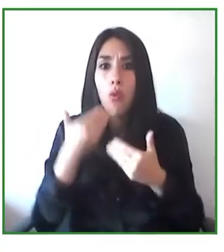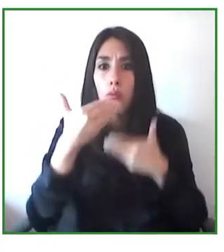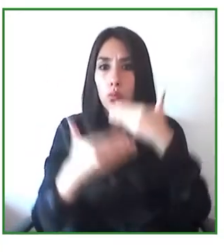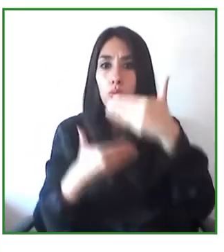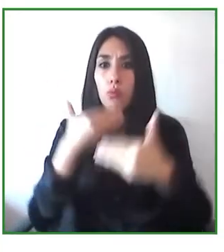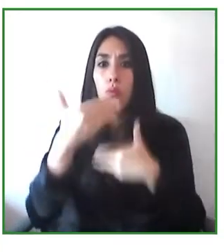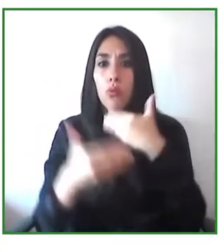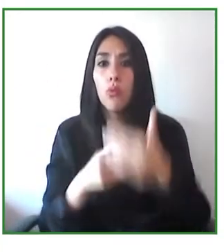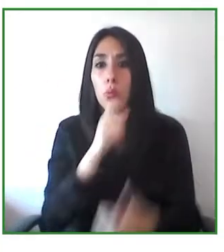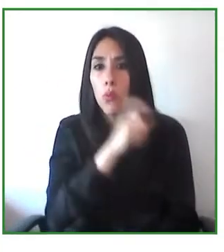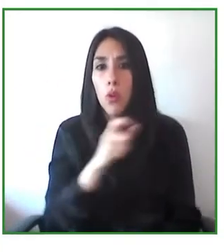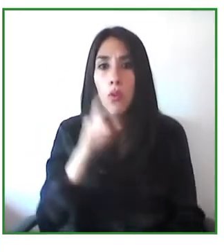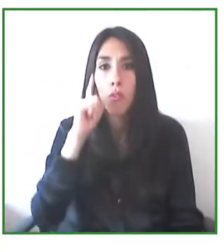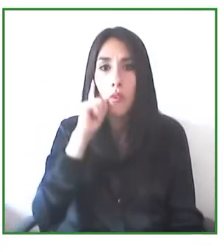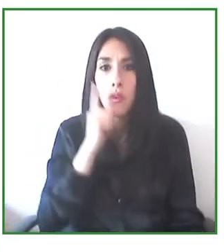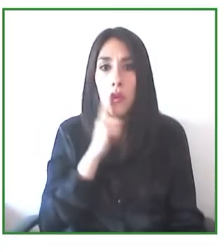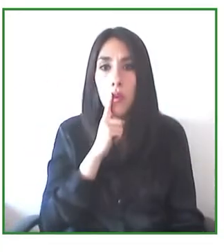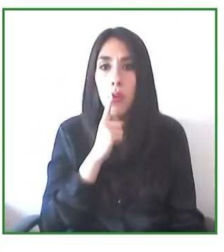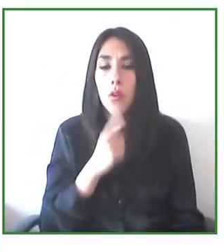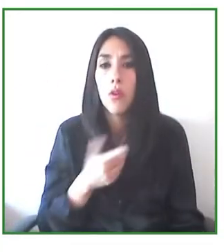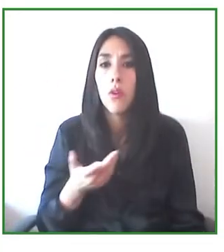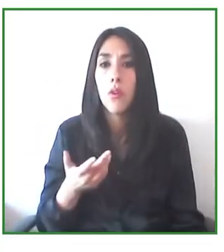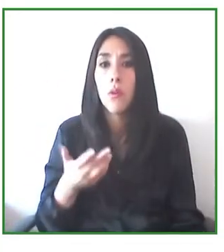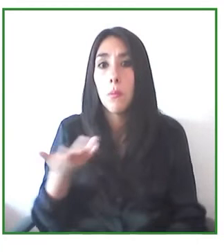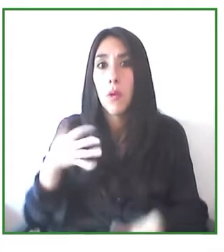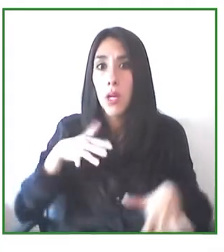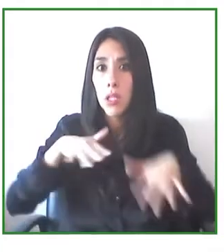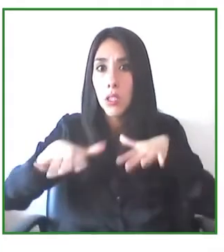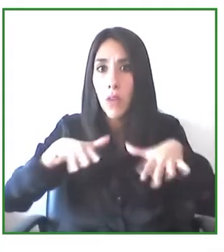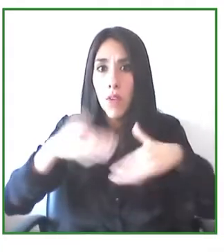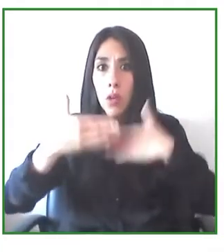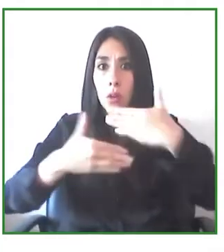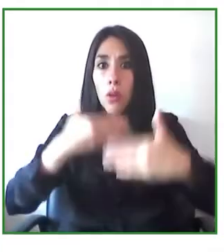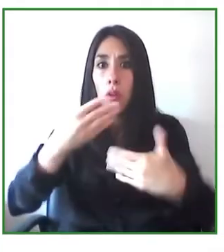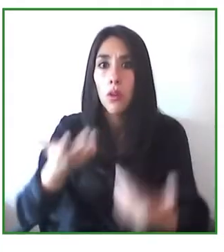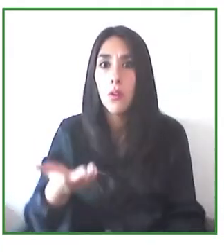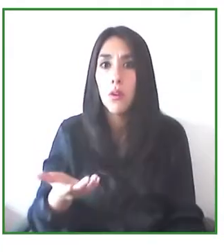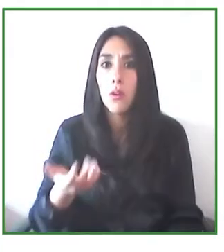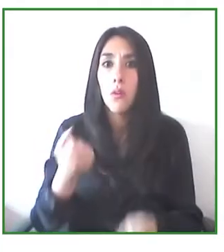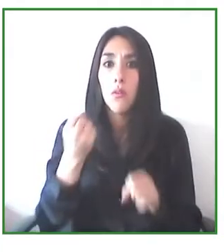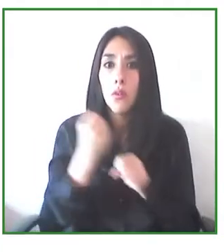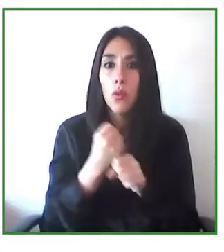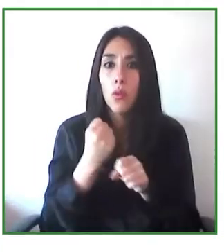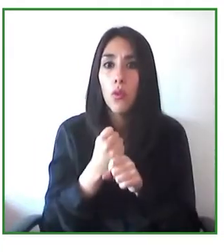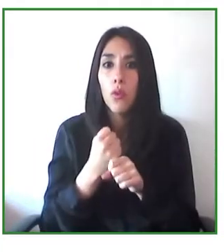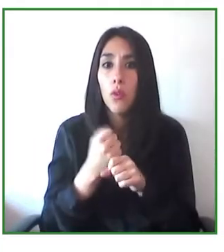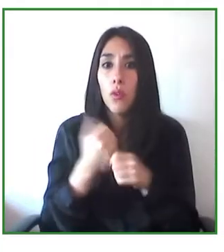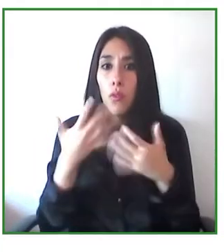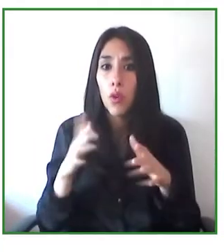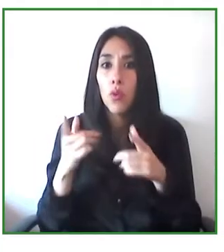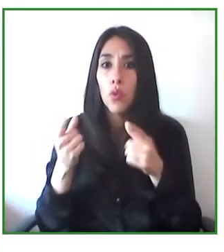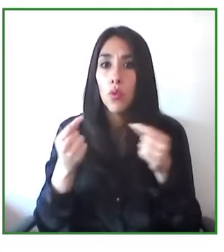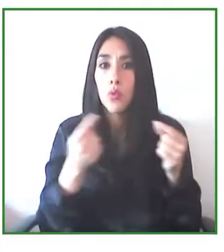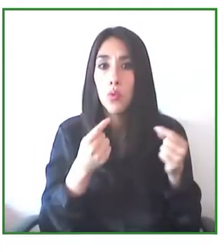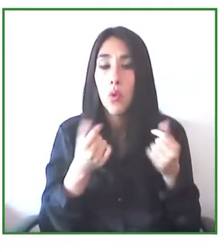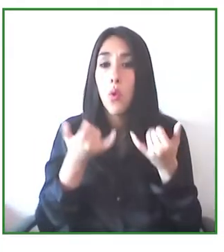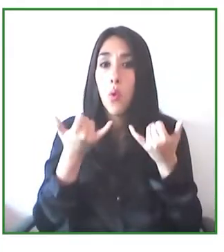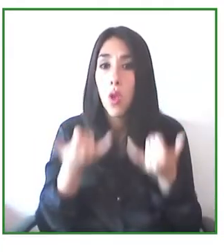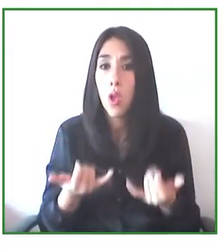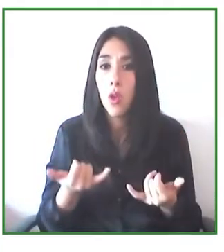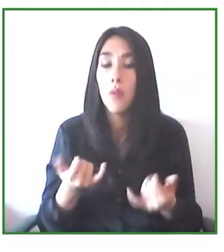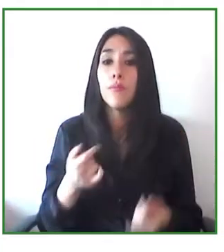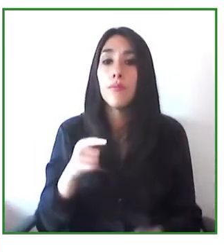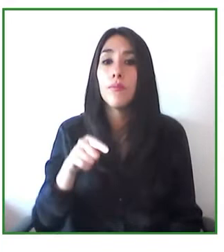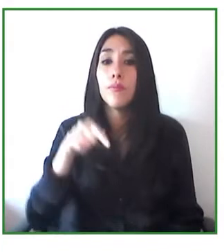servicio. ¿Ustedes qué labores han hecho para que el Centro Relevo hoy se posicione dentro de la comunidad sorda